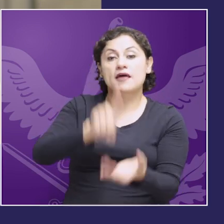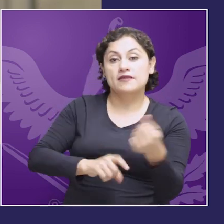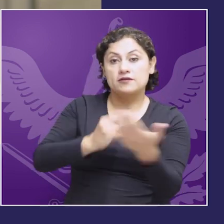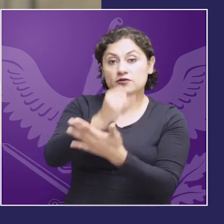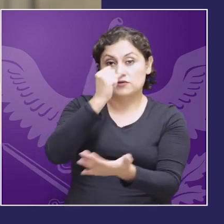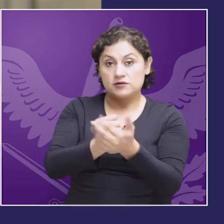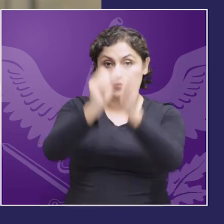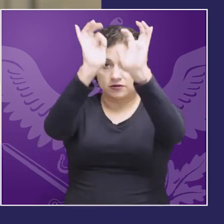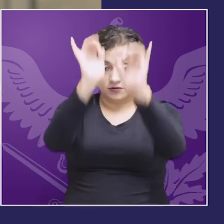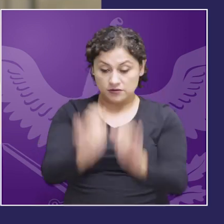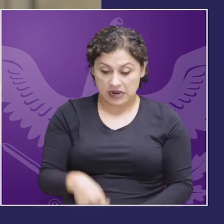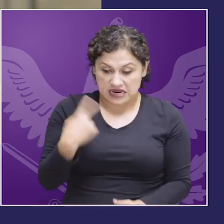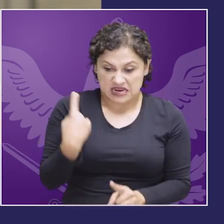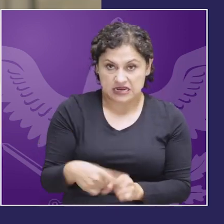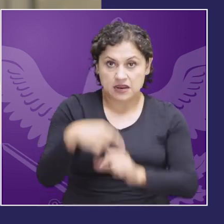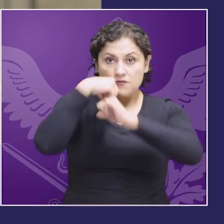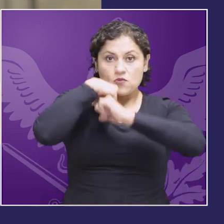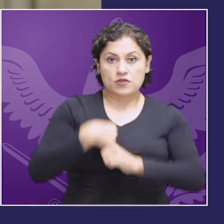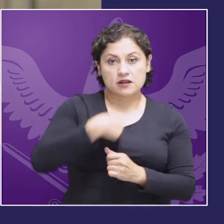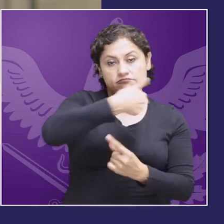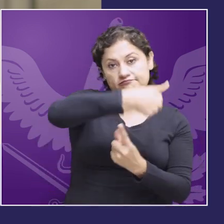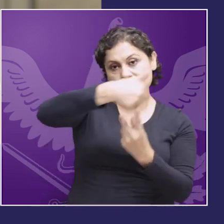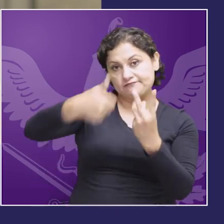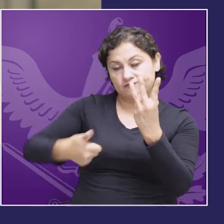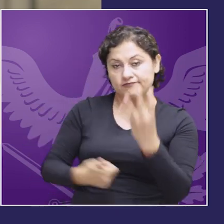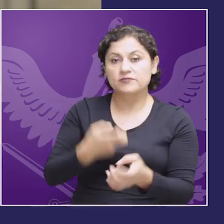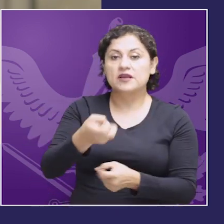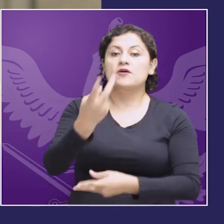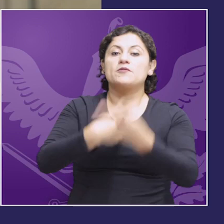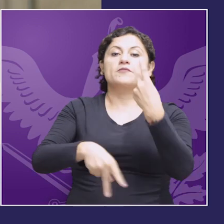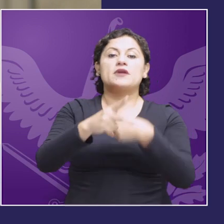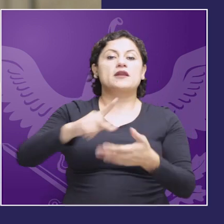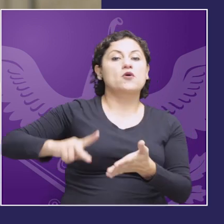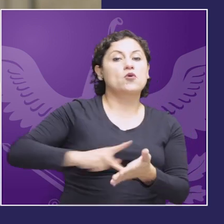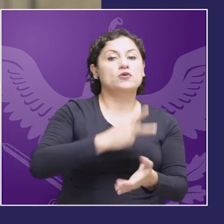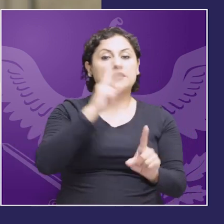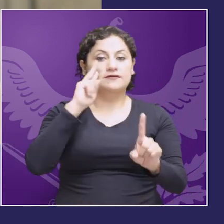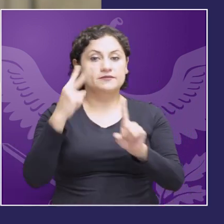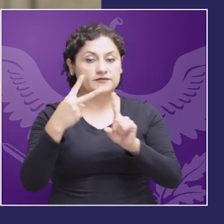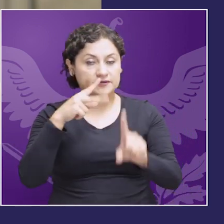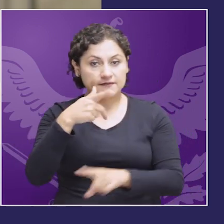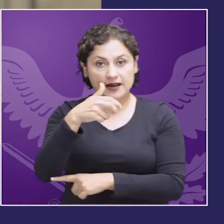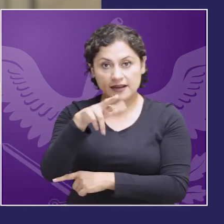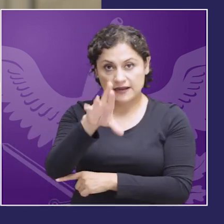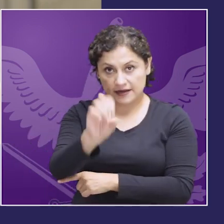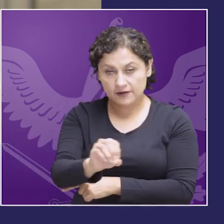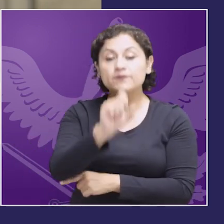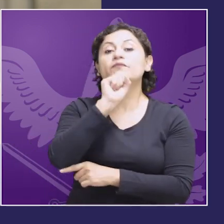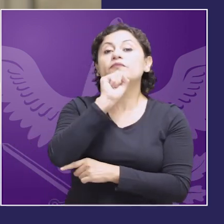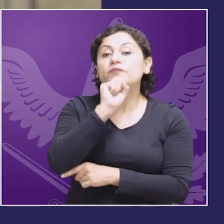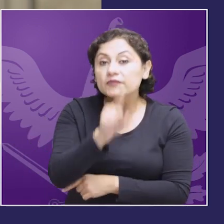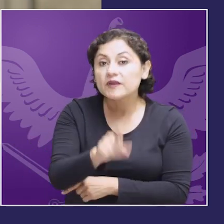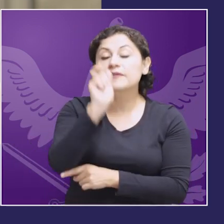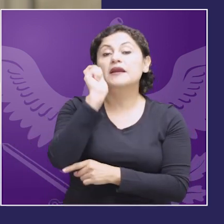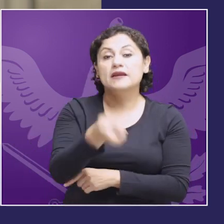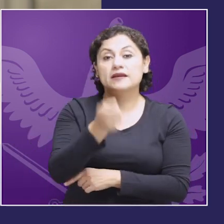destacan asimismo la identificación de las relaciones de poder en la sentencia, lo cual obviamente deriva claramente en la incorporación de la perspectiva